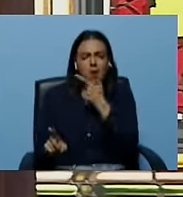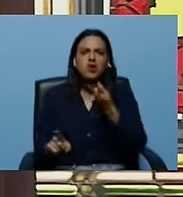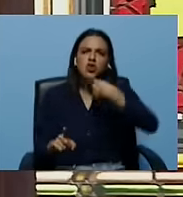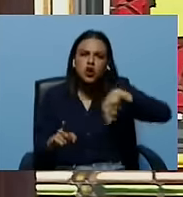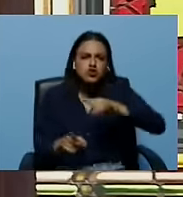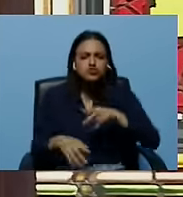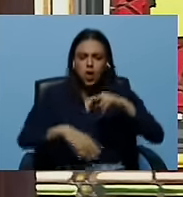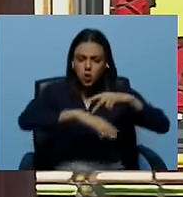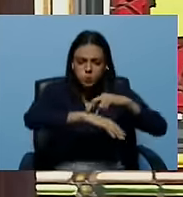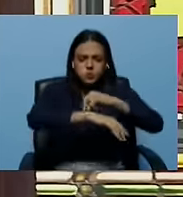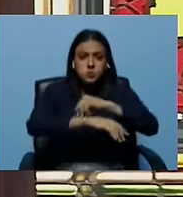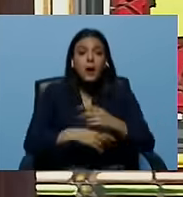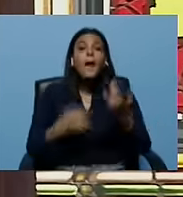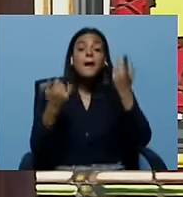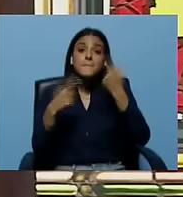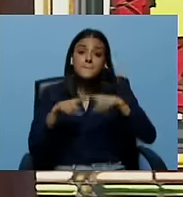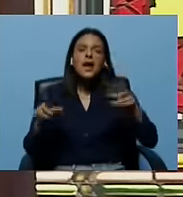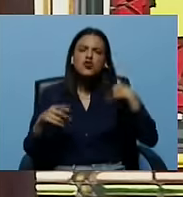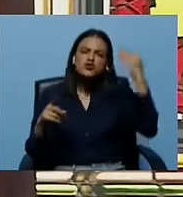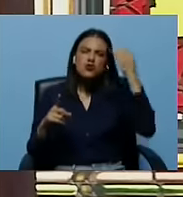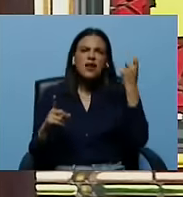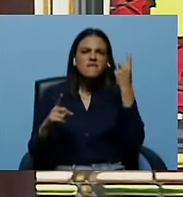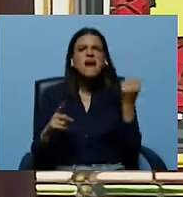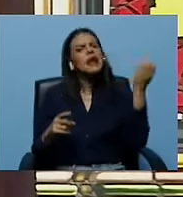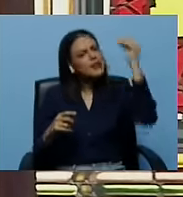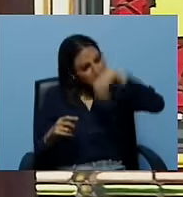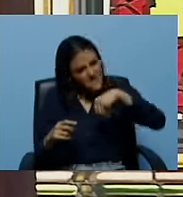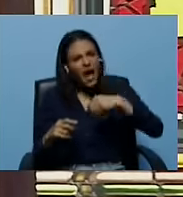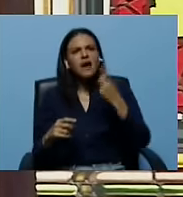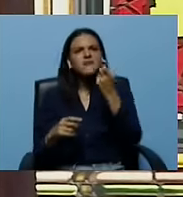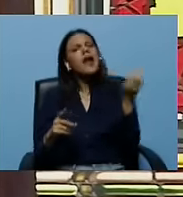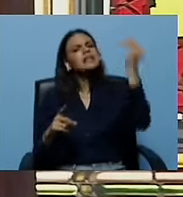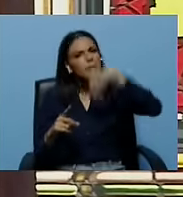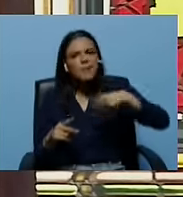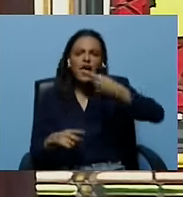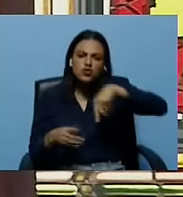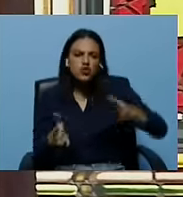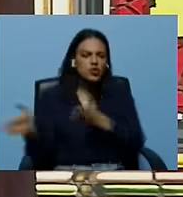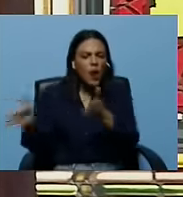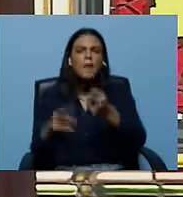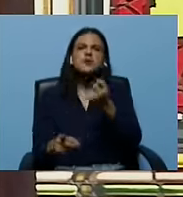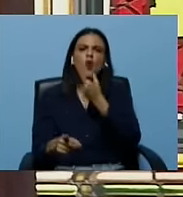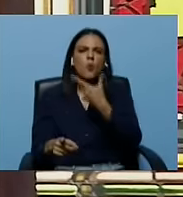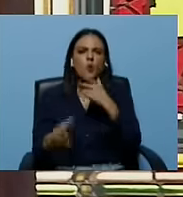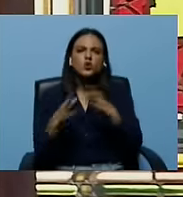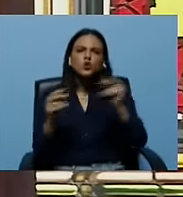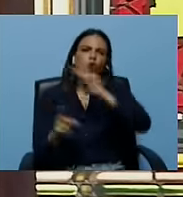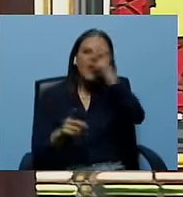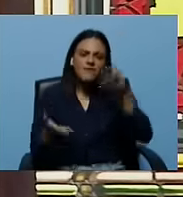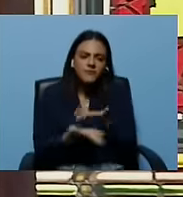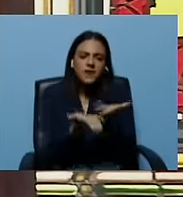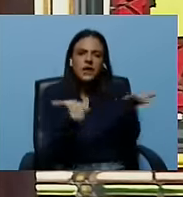transitado, lo que viene es más bello, más bonito todavía, para toda Venezuela. Ahora,